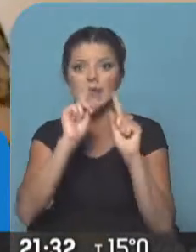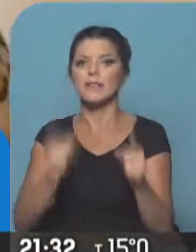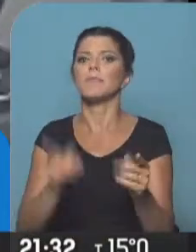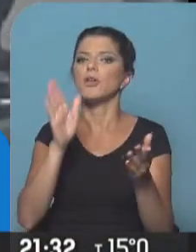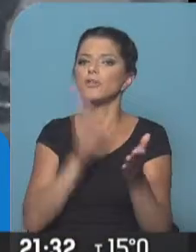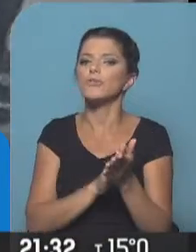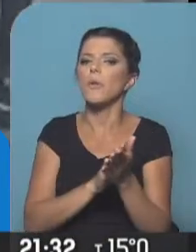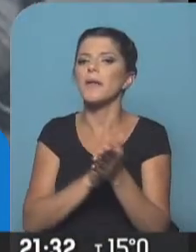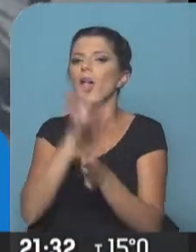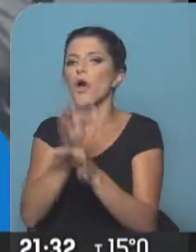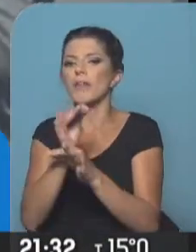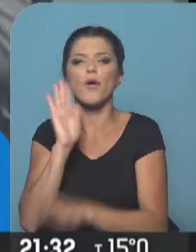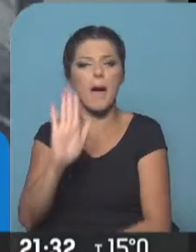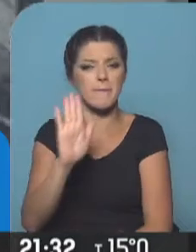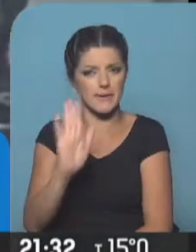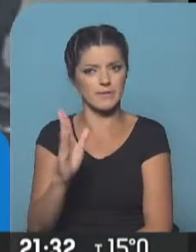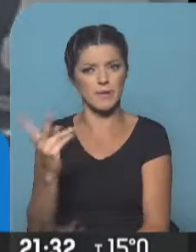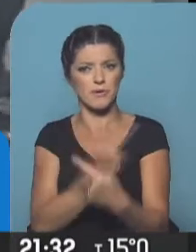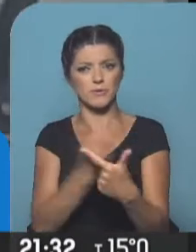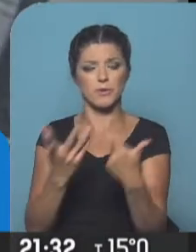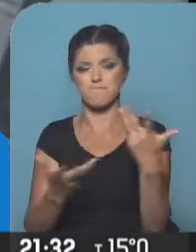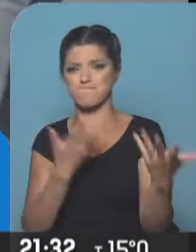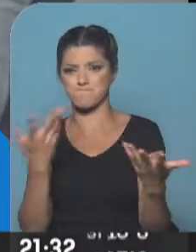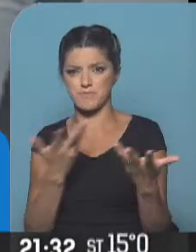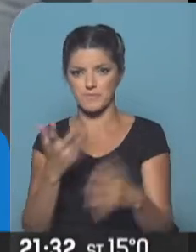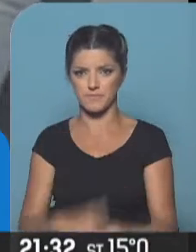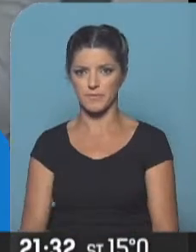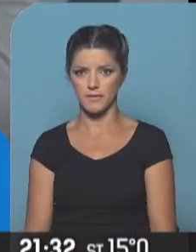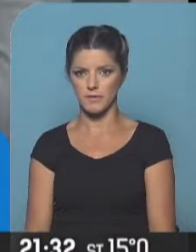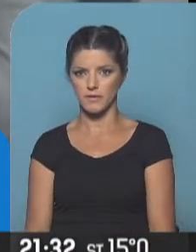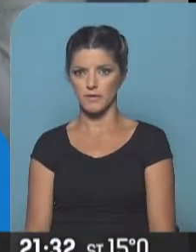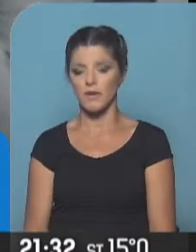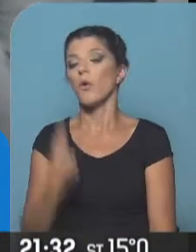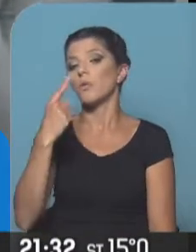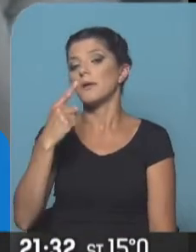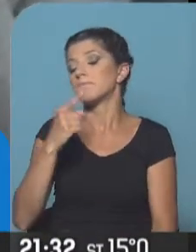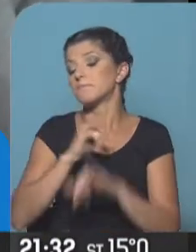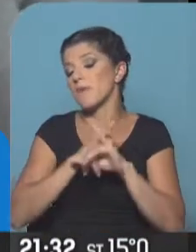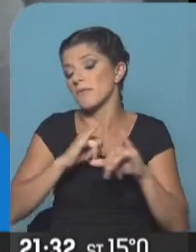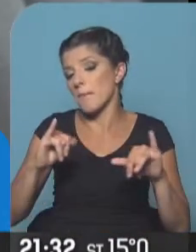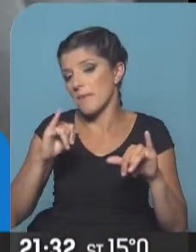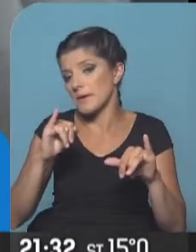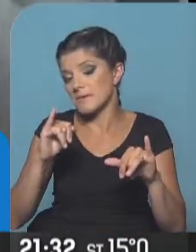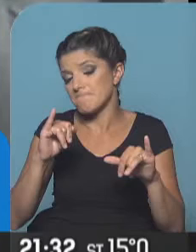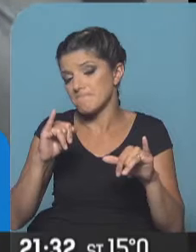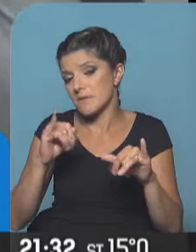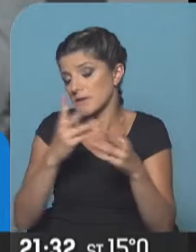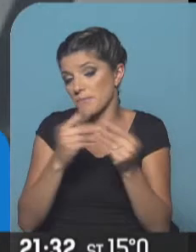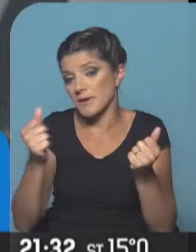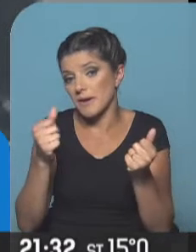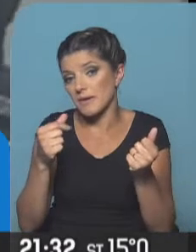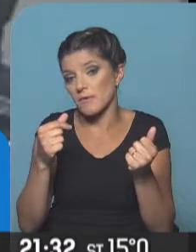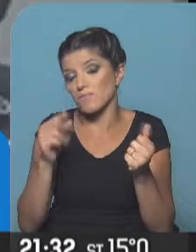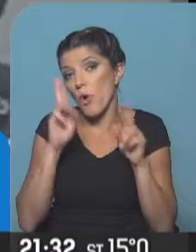colegios. Un final que no hubiéramos preferido que no estuviera, ¿no? Y